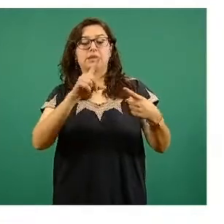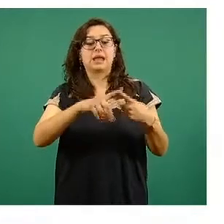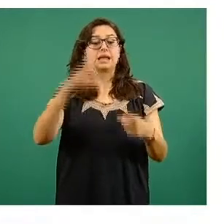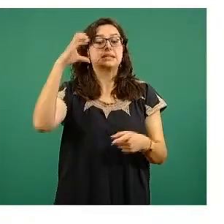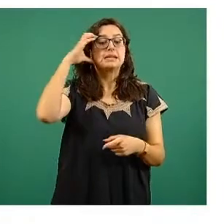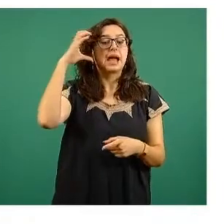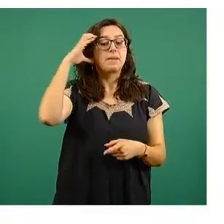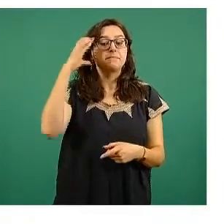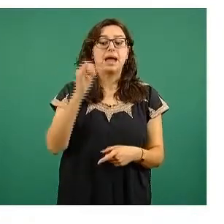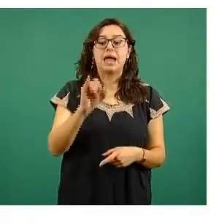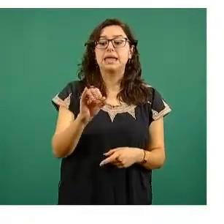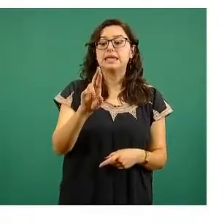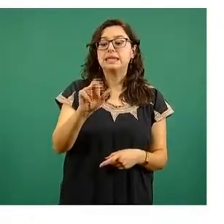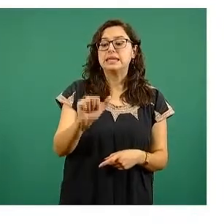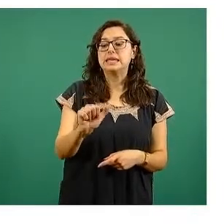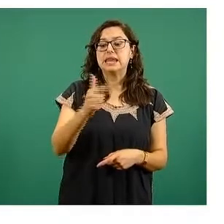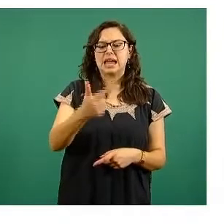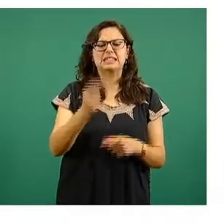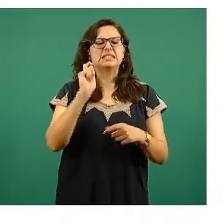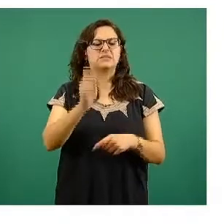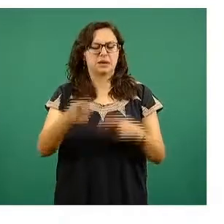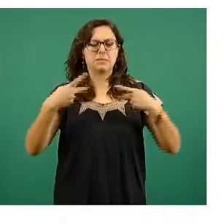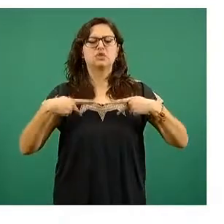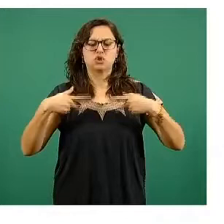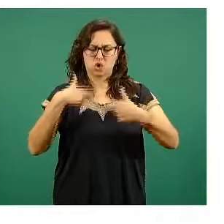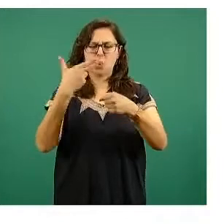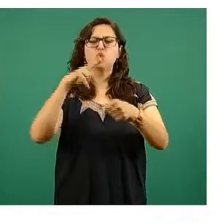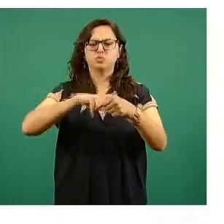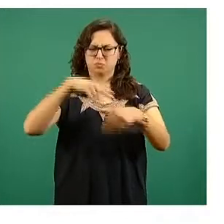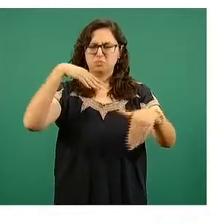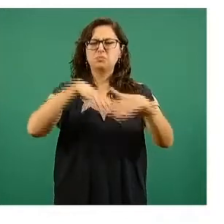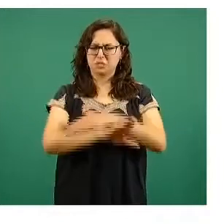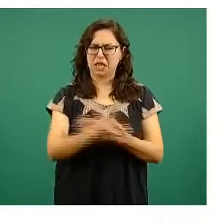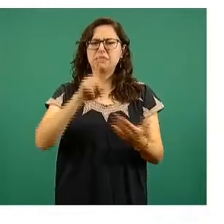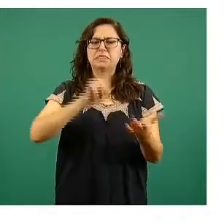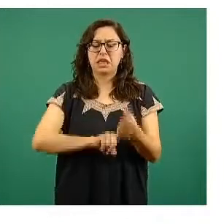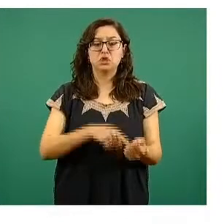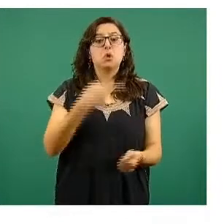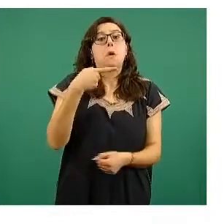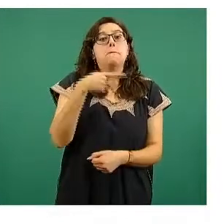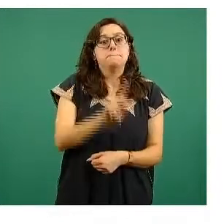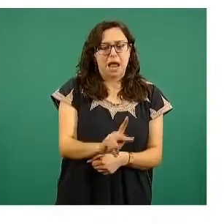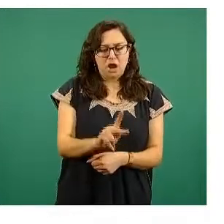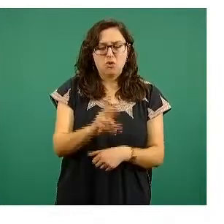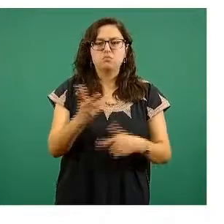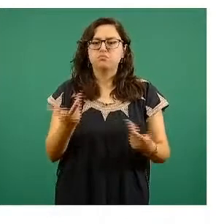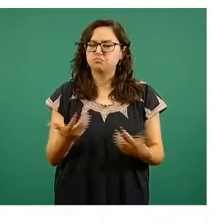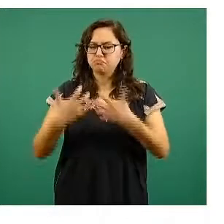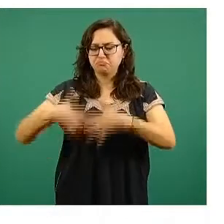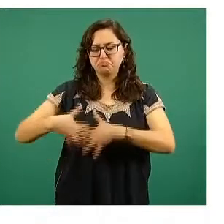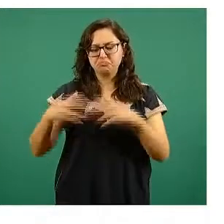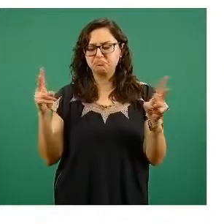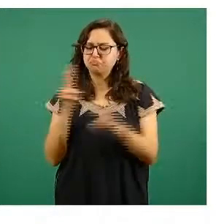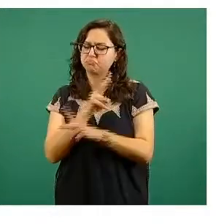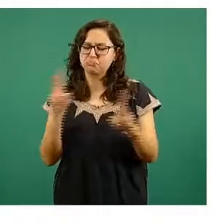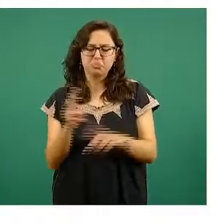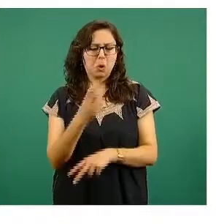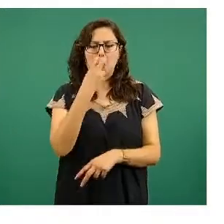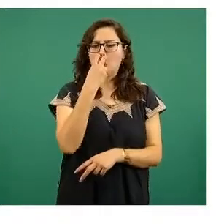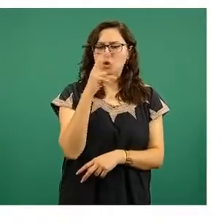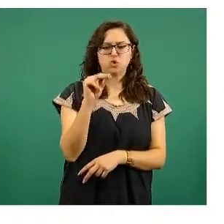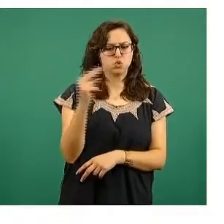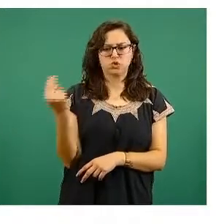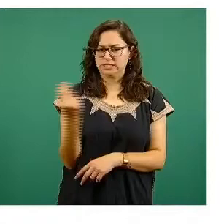requieren un apoyo con un ventilador mecánico, y aquellas camas para pacientes críticamente enfermos. De estas tenemos